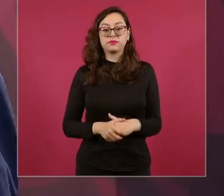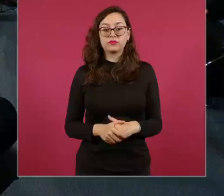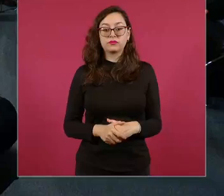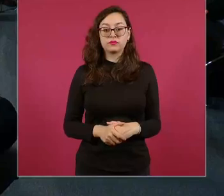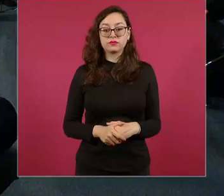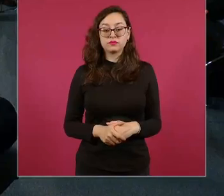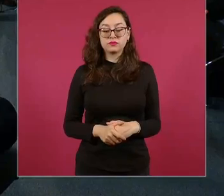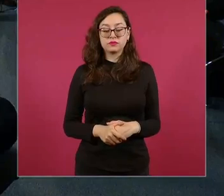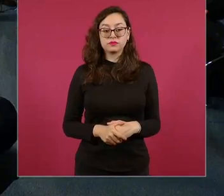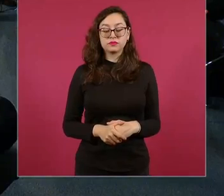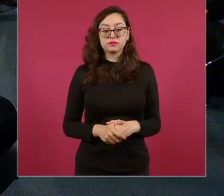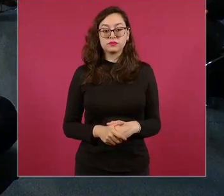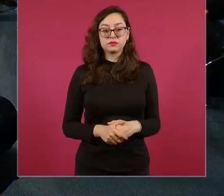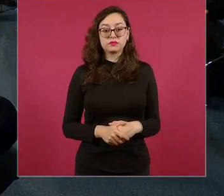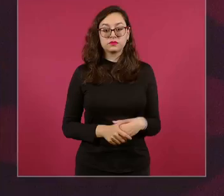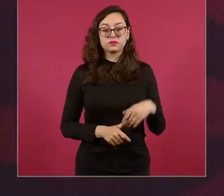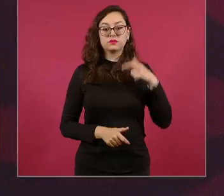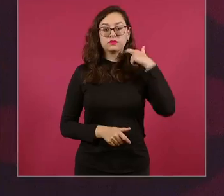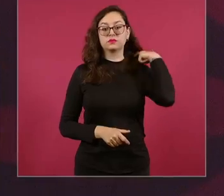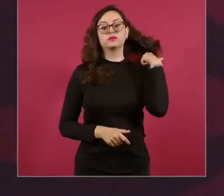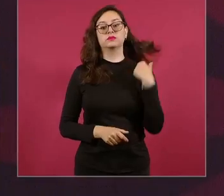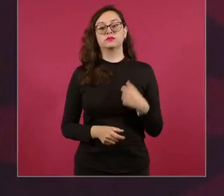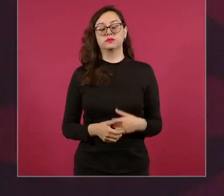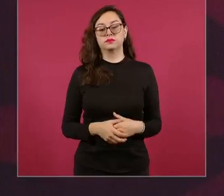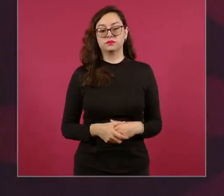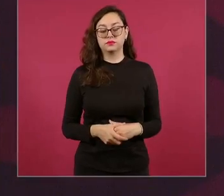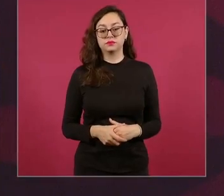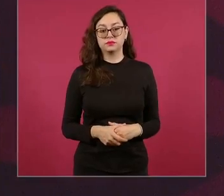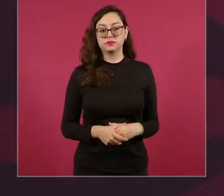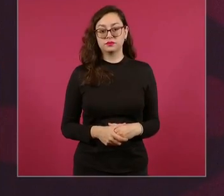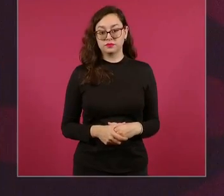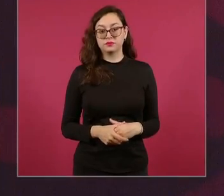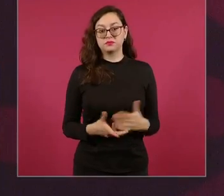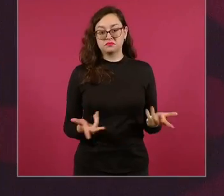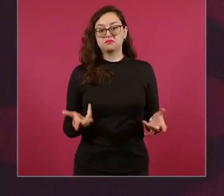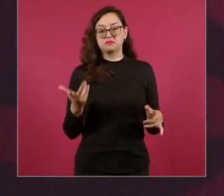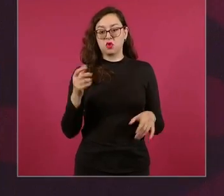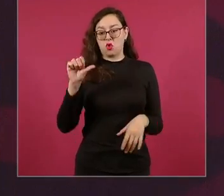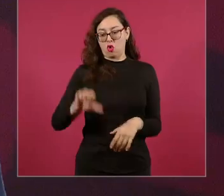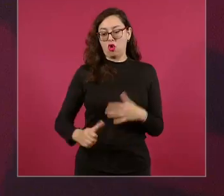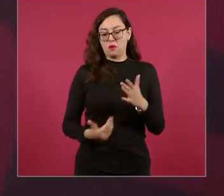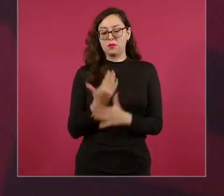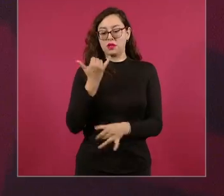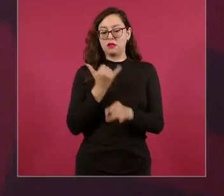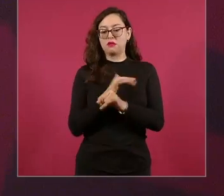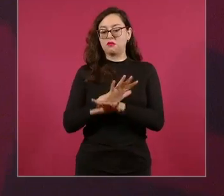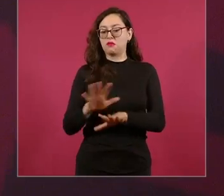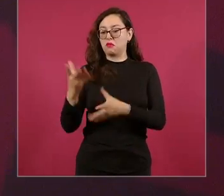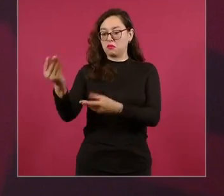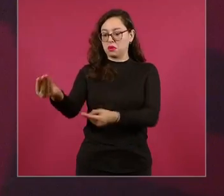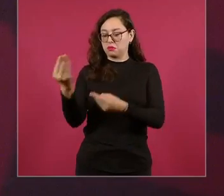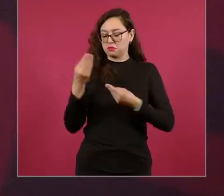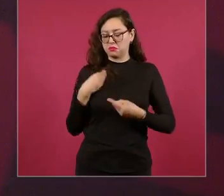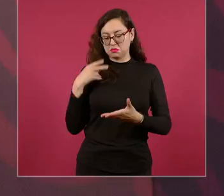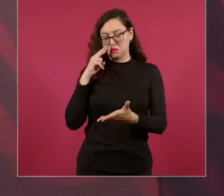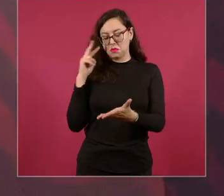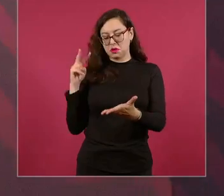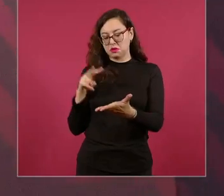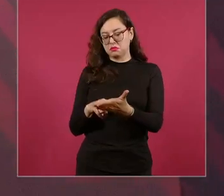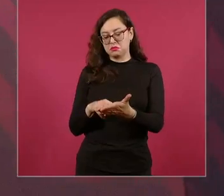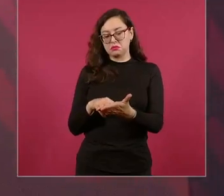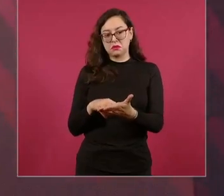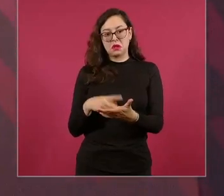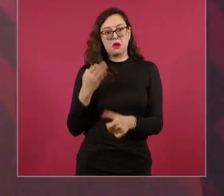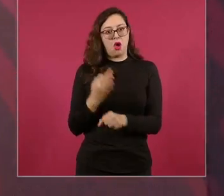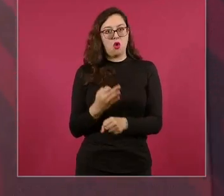y ya el informe que tenemos en la mañana es que no